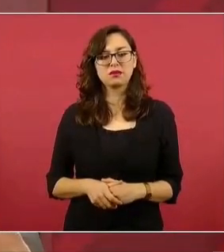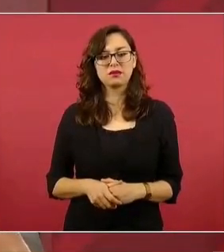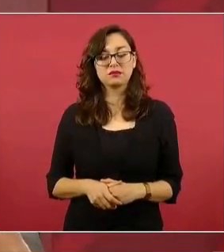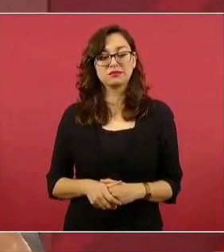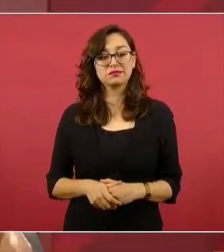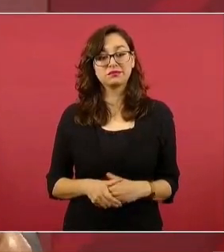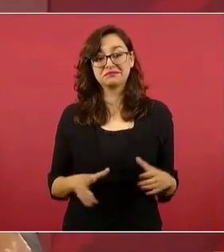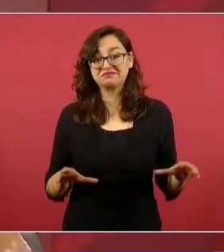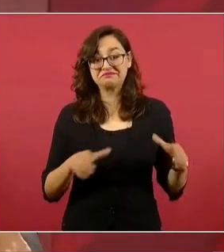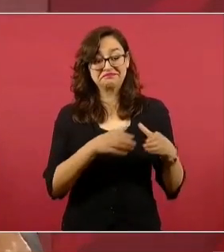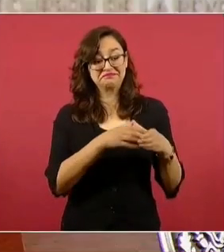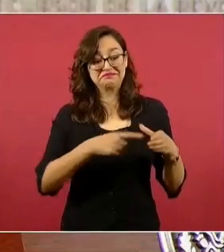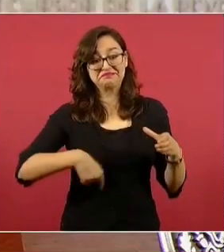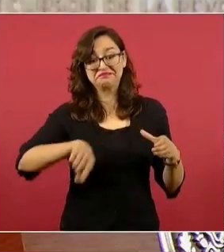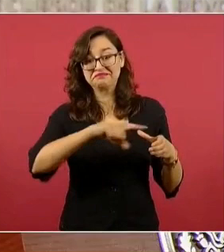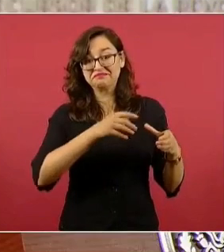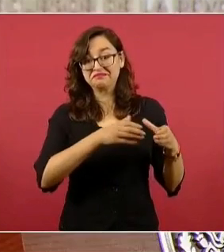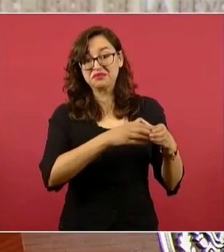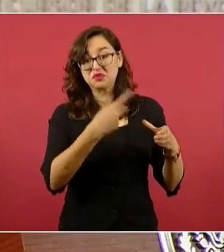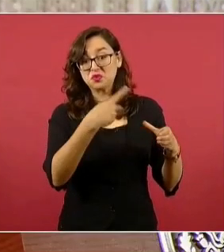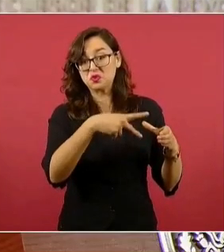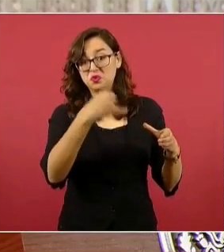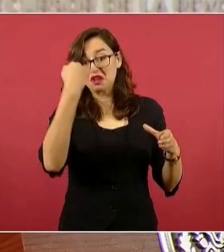Pues todo eso es falso.